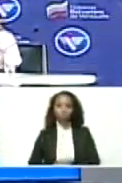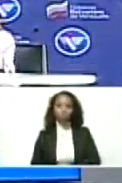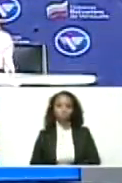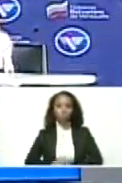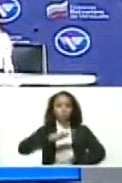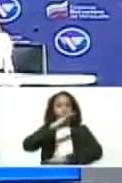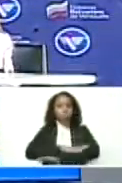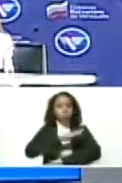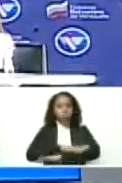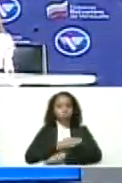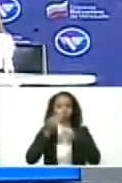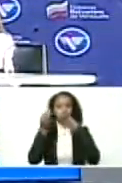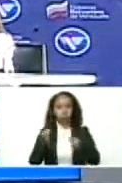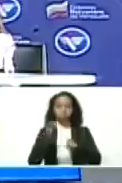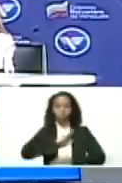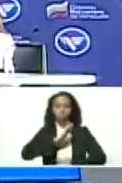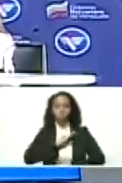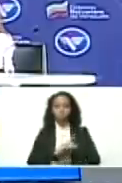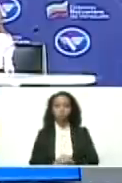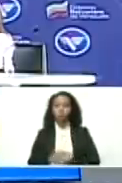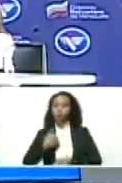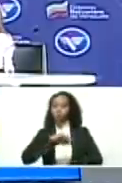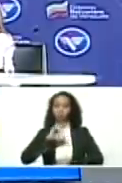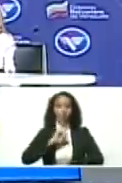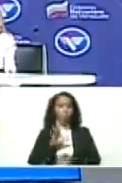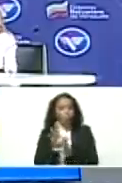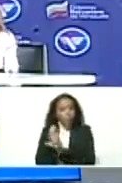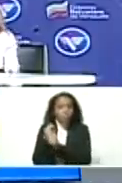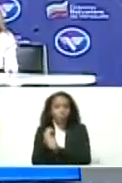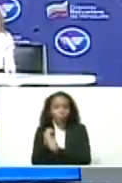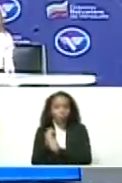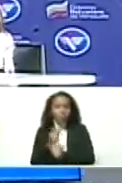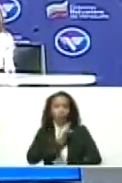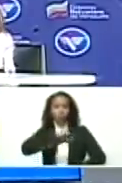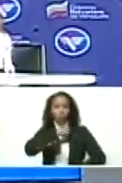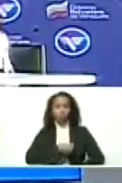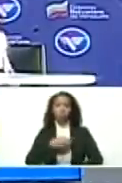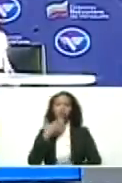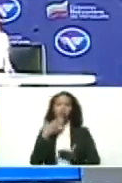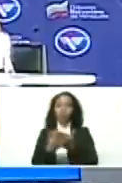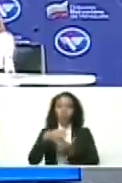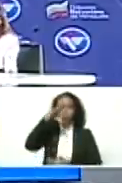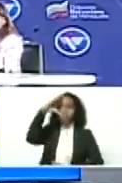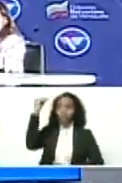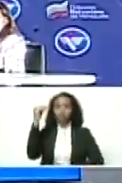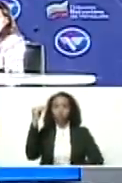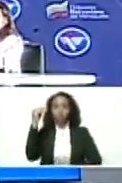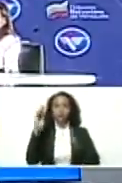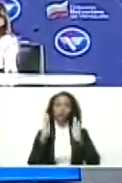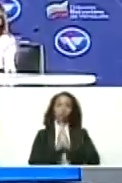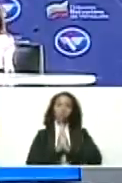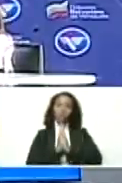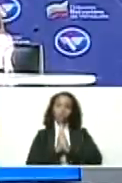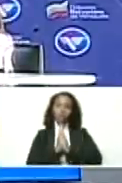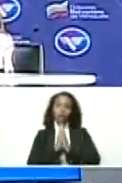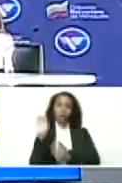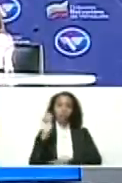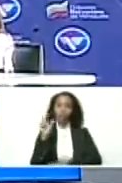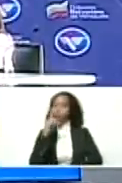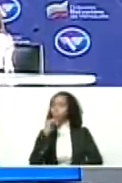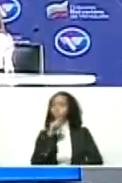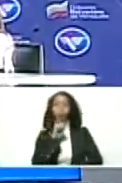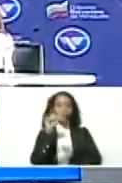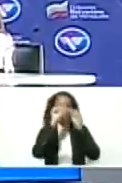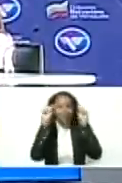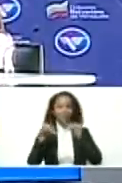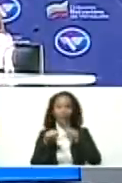portal propio. Nosotros no dependemos del sistema SWIFT, gracias a Dios y a la Virgen. En Venezuela no hay sistema